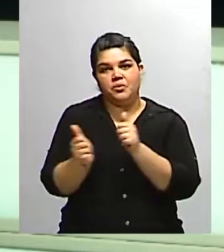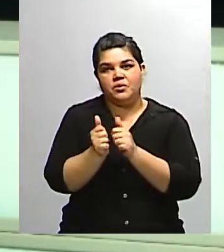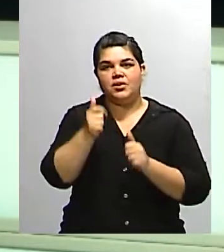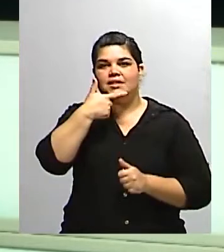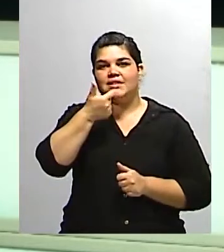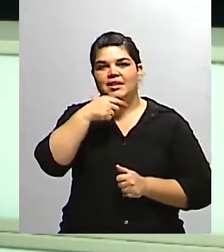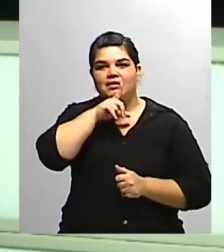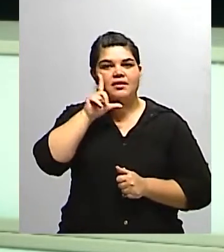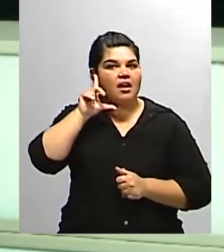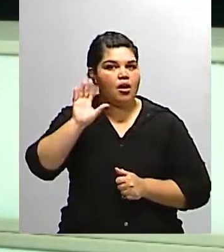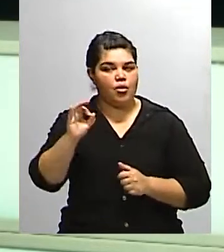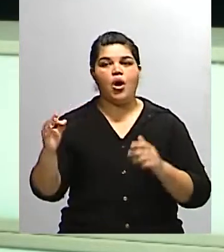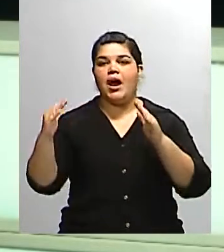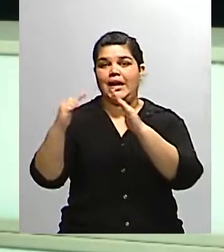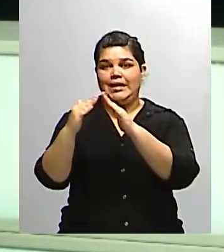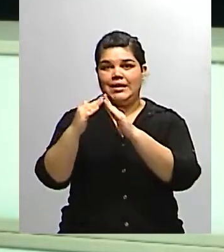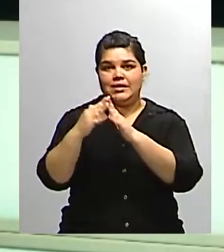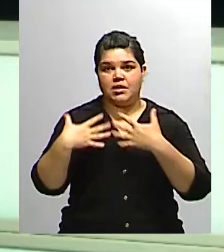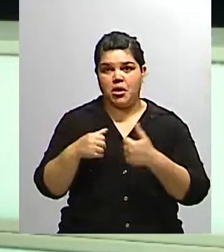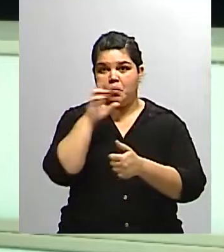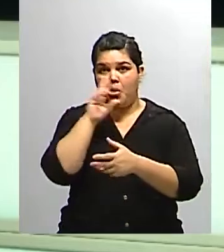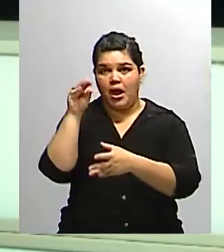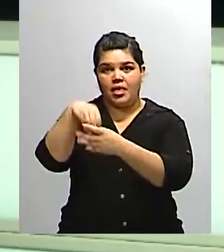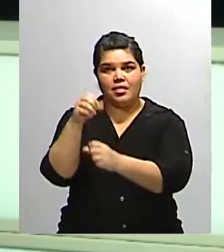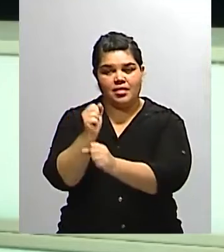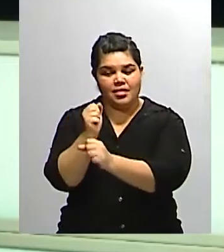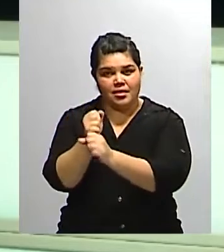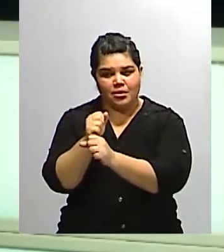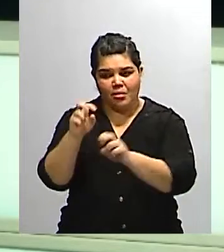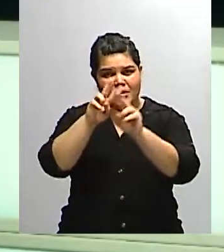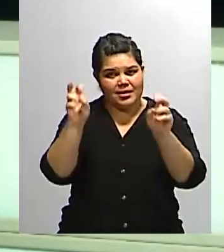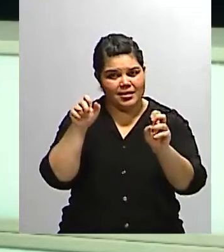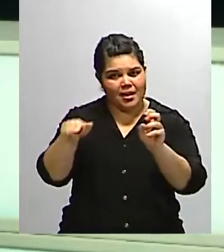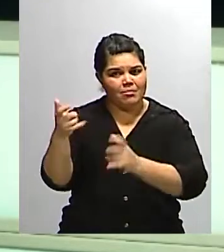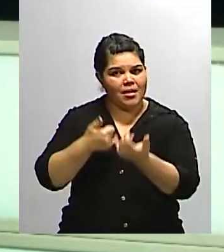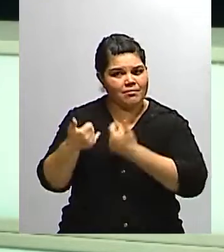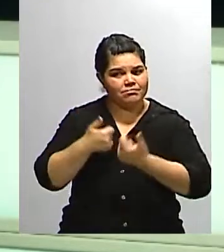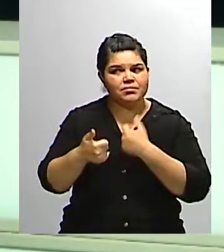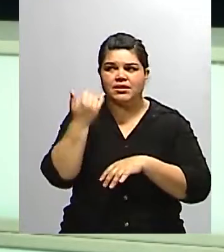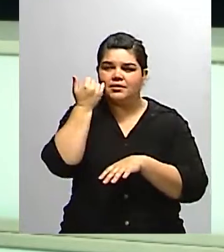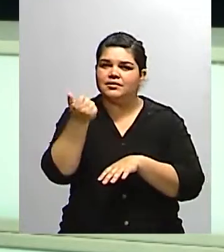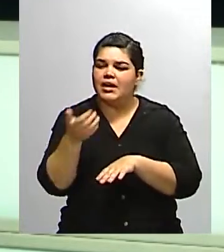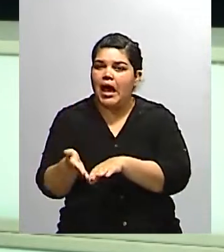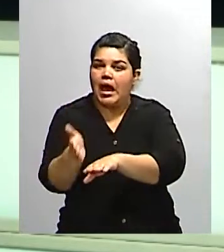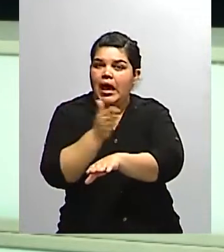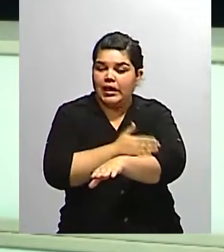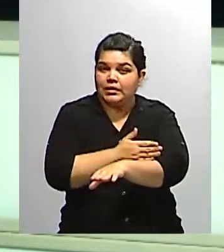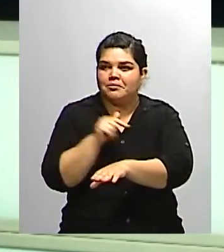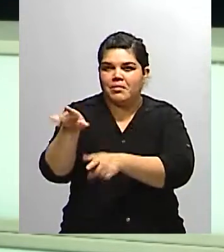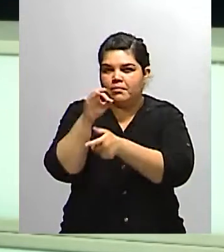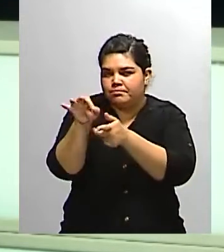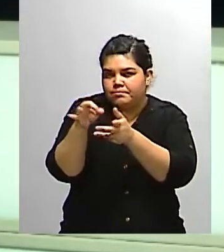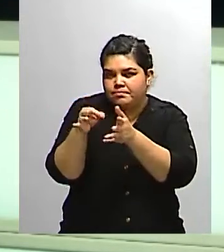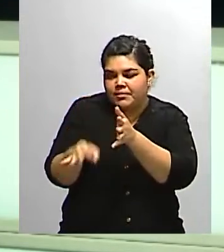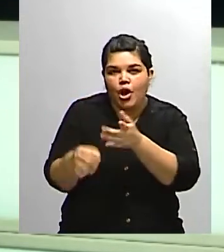de la Salud de la Mujer. Seguimos hablando de este tema y el doctor ya nos había hecho una reseña de un poco